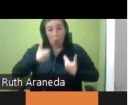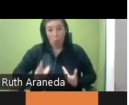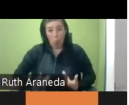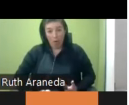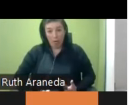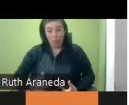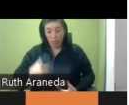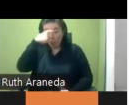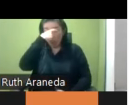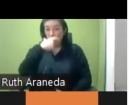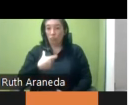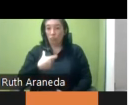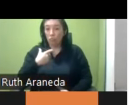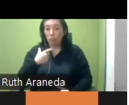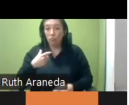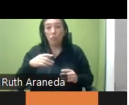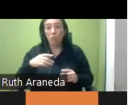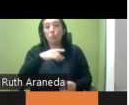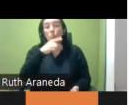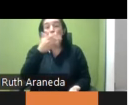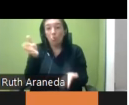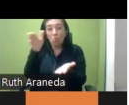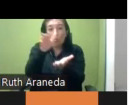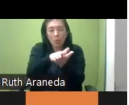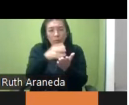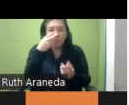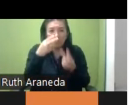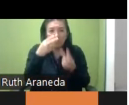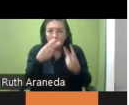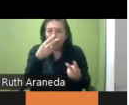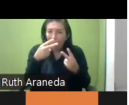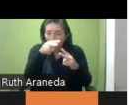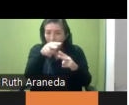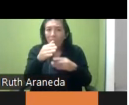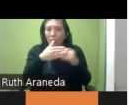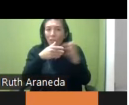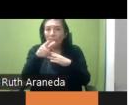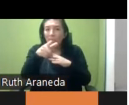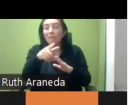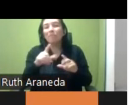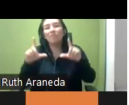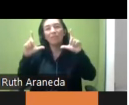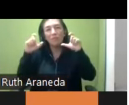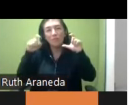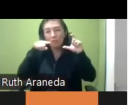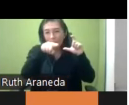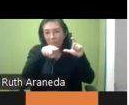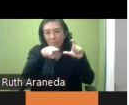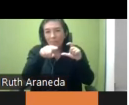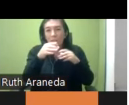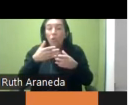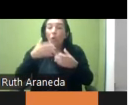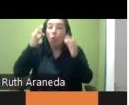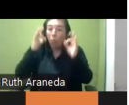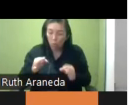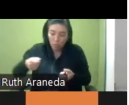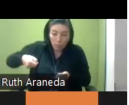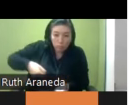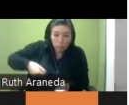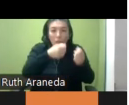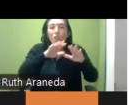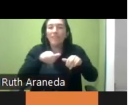con todos sus elementos acompañantes, se ve aquí en el caso de una excavación en la costa